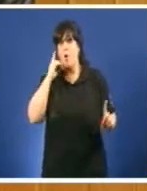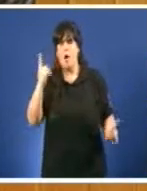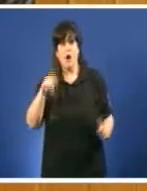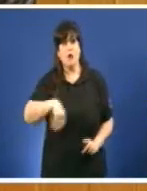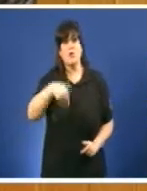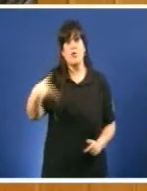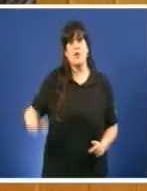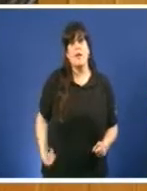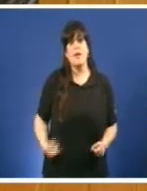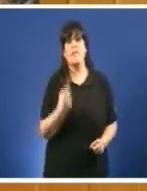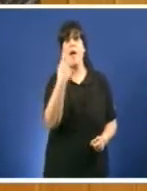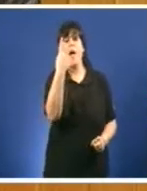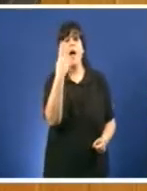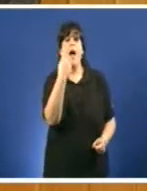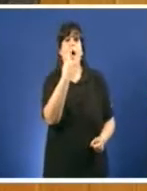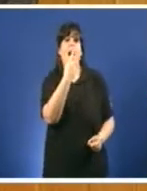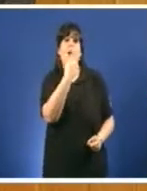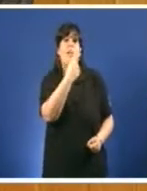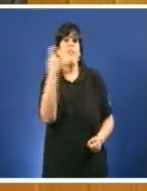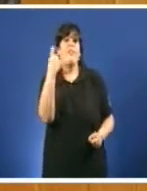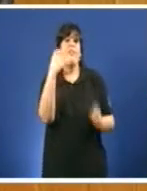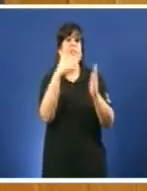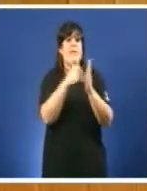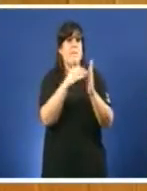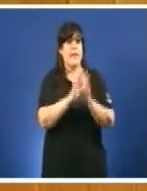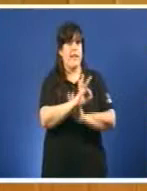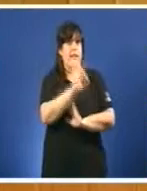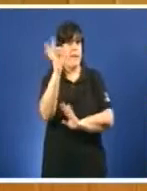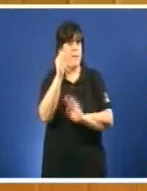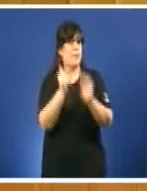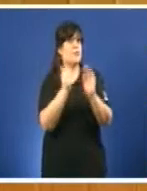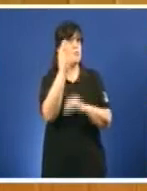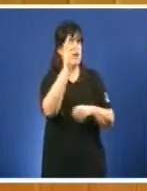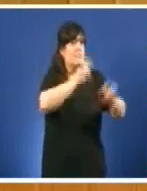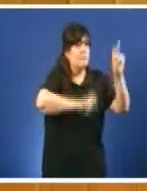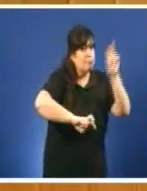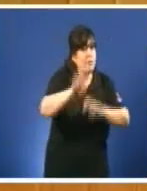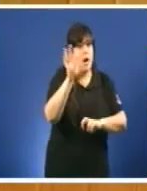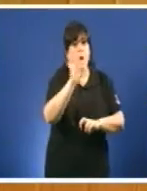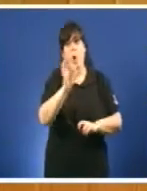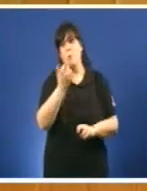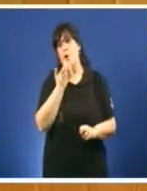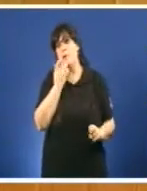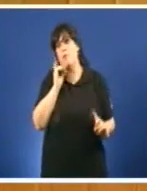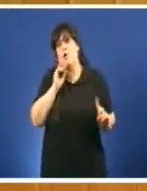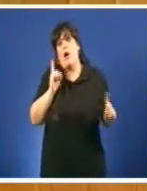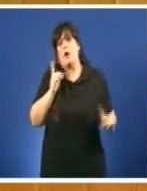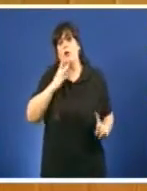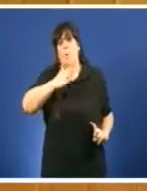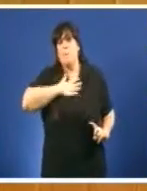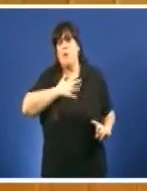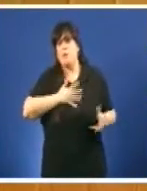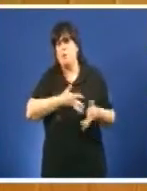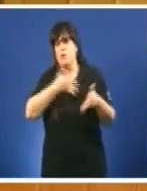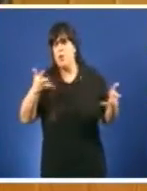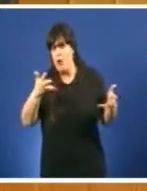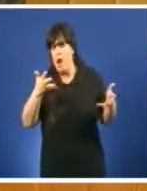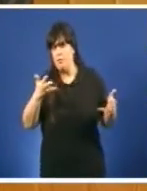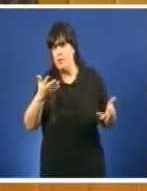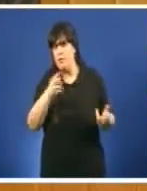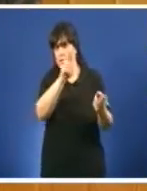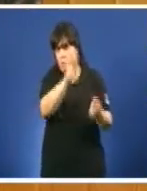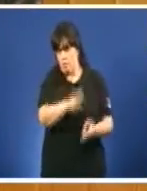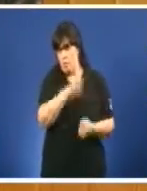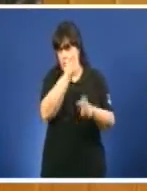incrementar a tributación das grandes fortunas no imposto do patrimonio. Podían crear tamén un imposto sobre os depósitos